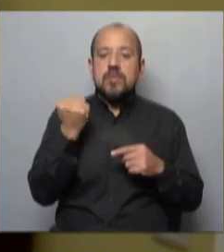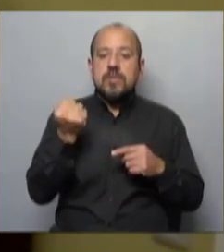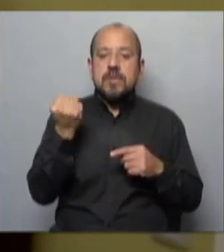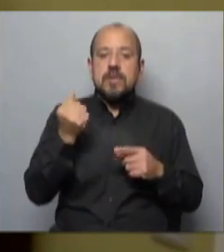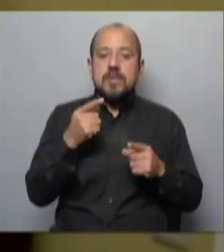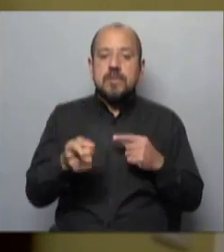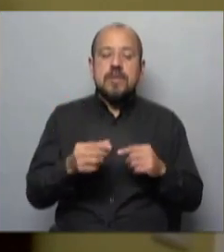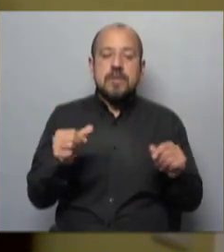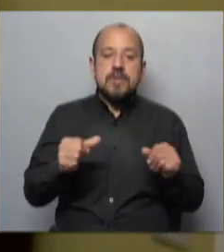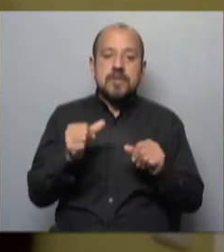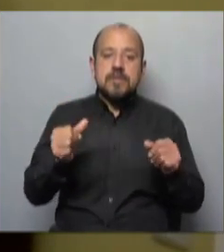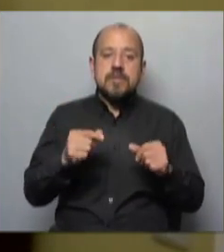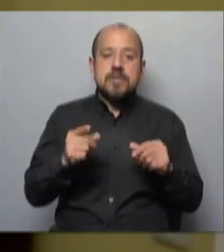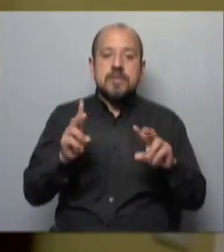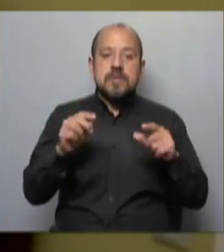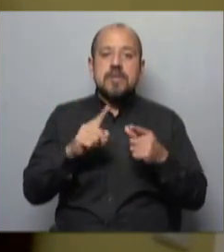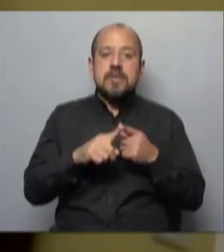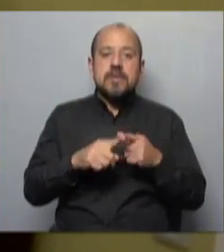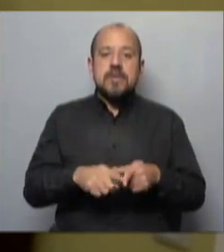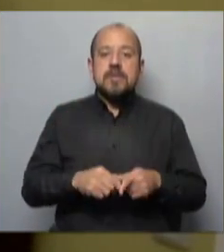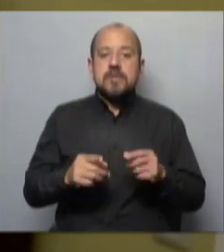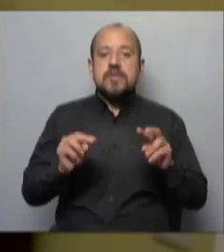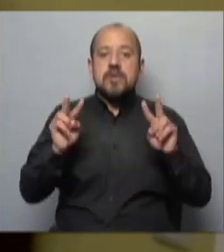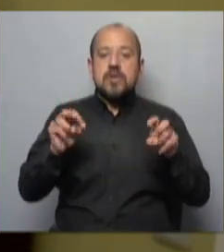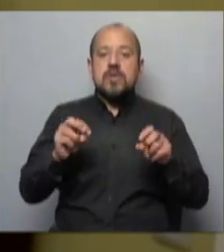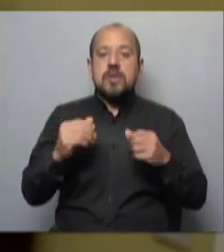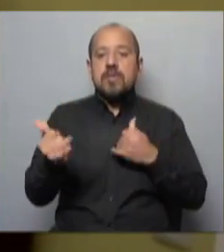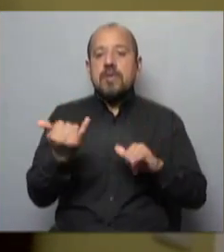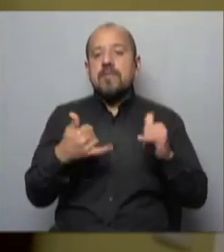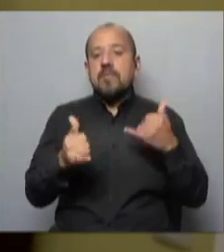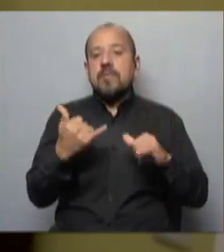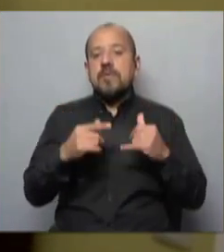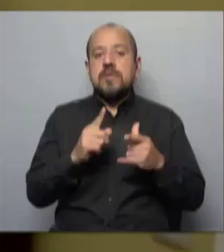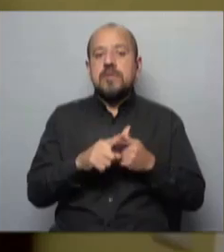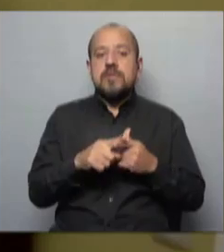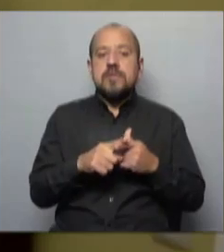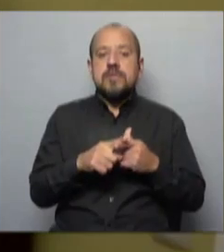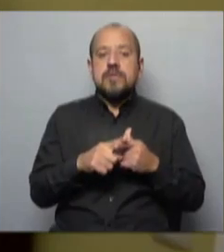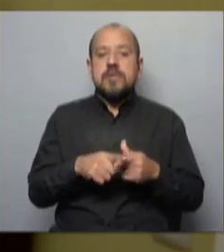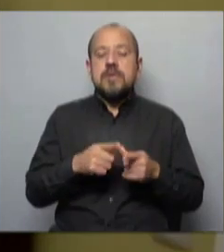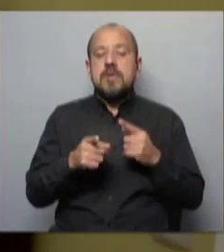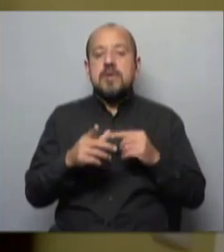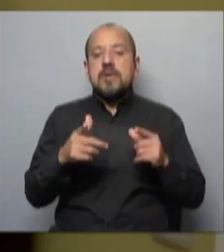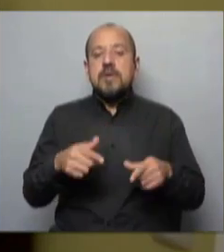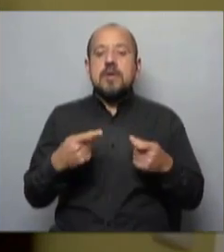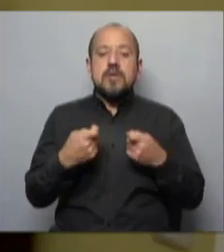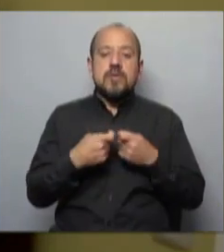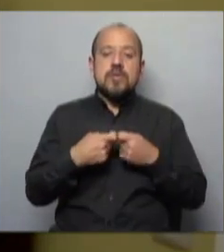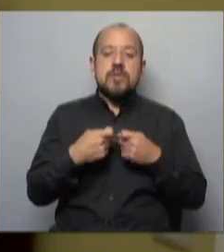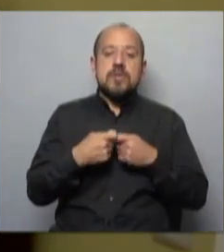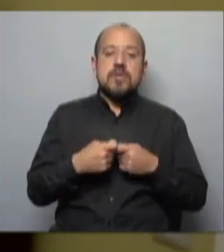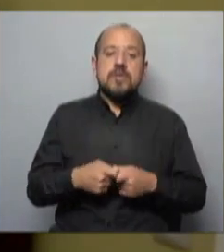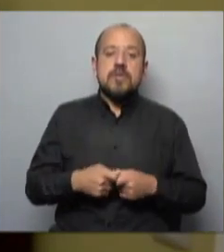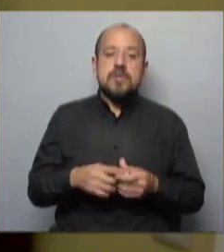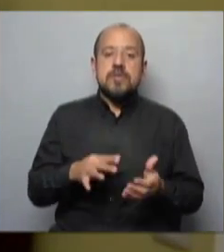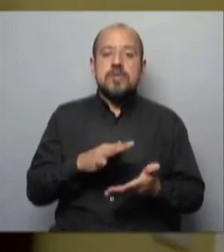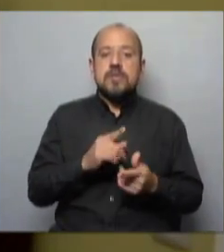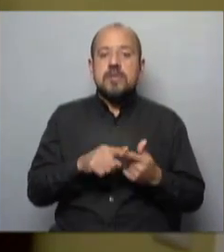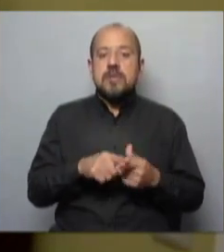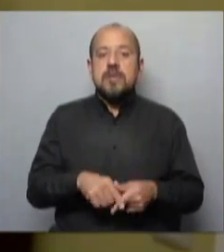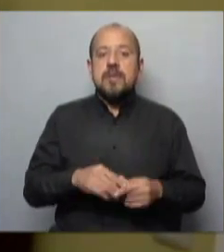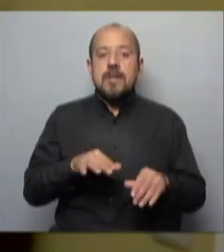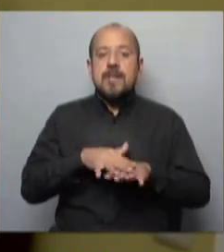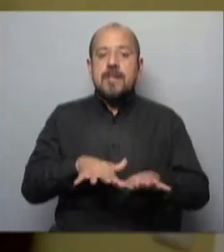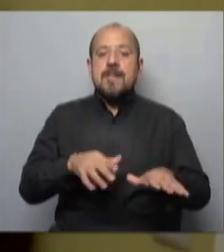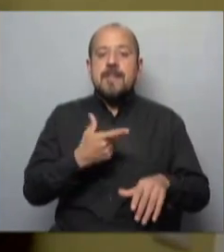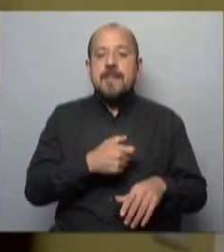para construir agenda pública hacia los grandes temas de información los grandes debates que se discuten la sociedad se canalizan a través de las redes